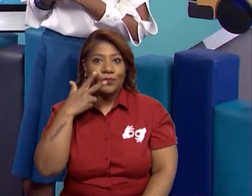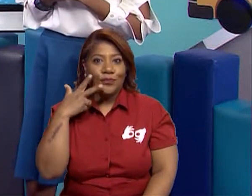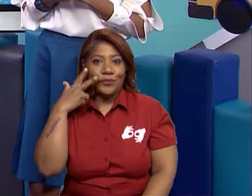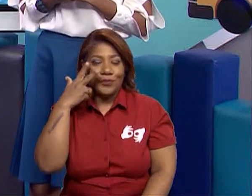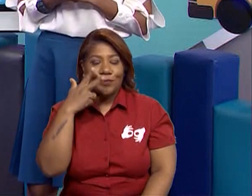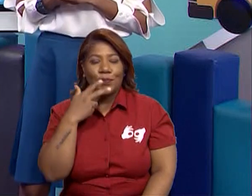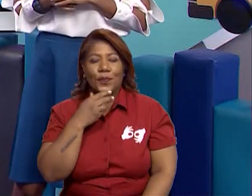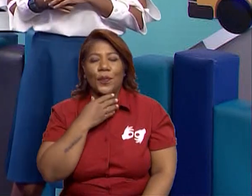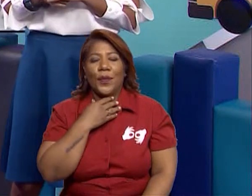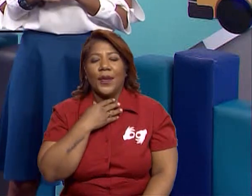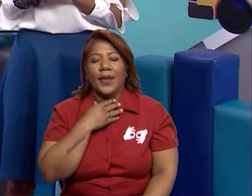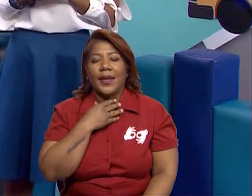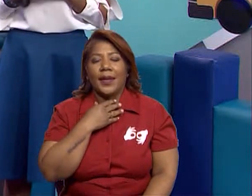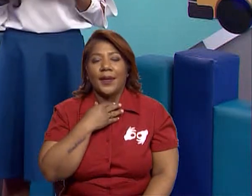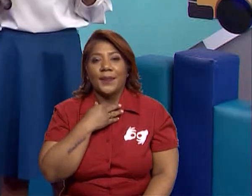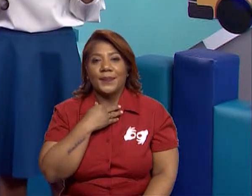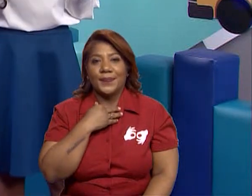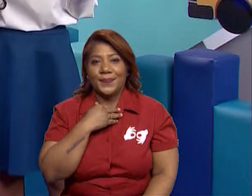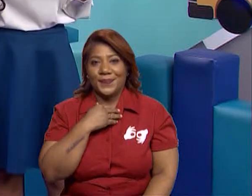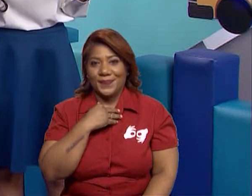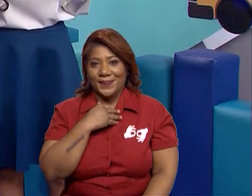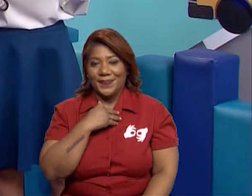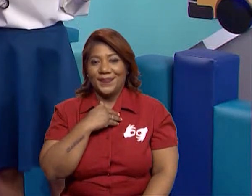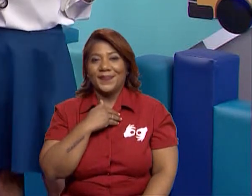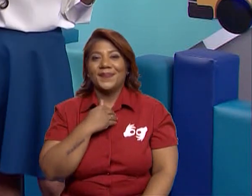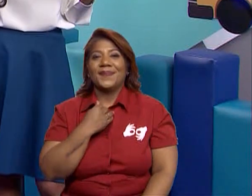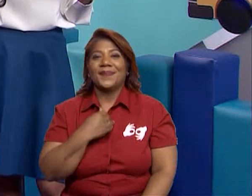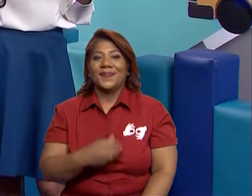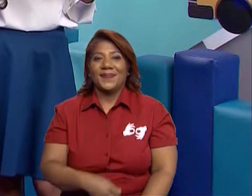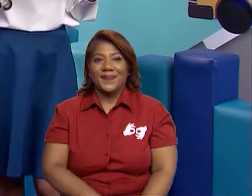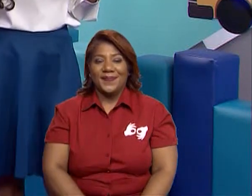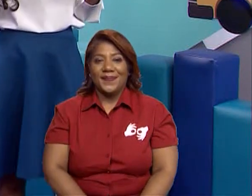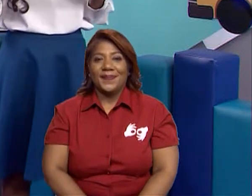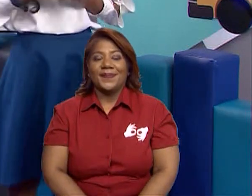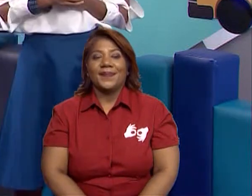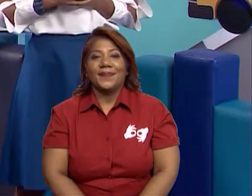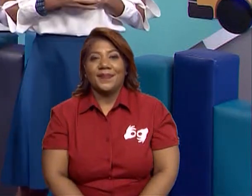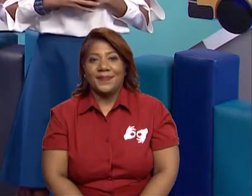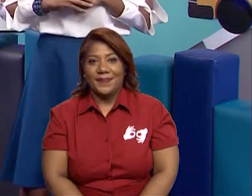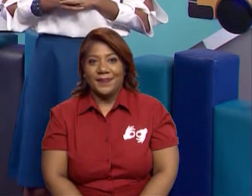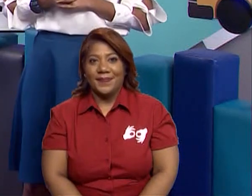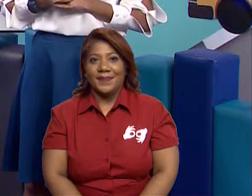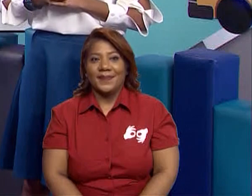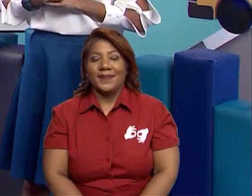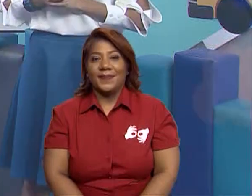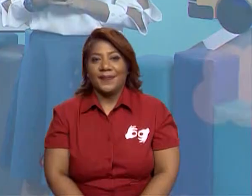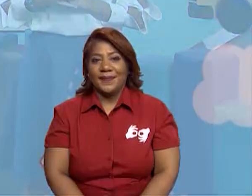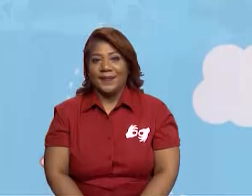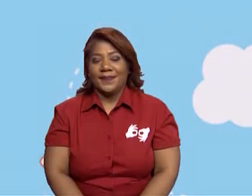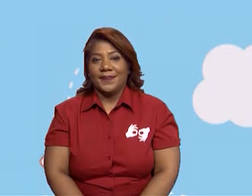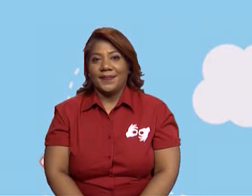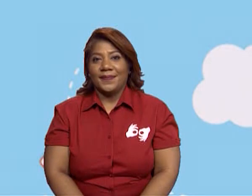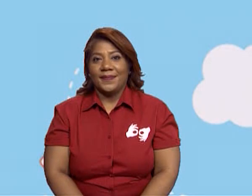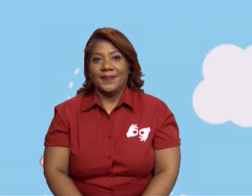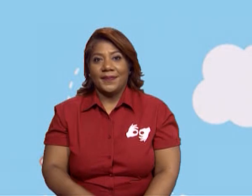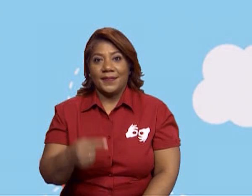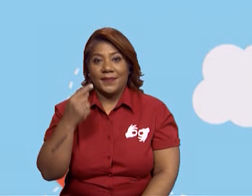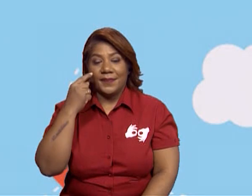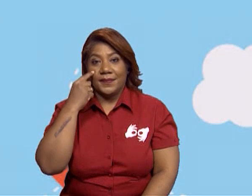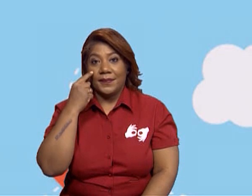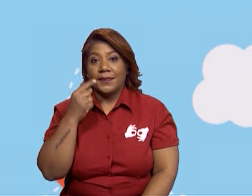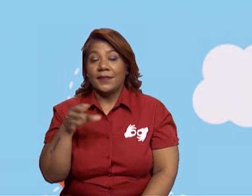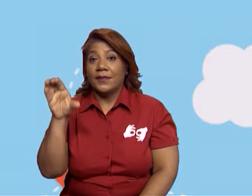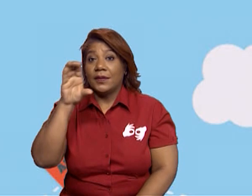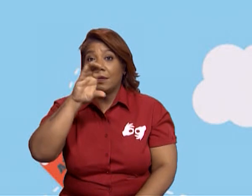nos derrite hasta la boca. Sigue siendo chocolate. Sigue siendo chocolate. Bien, ¿qué más tenemos que aprender? Que los